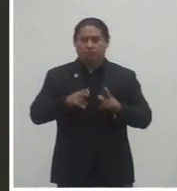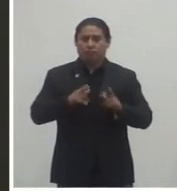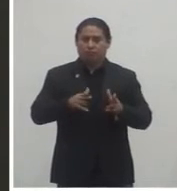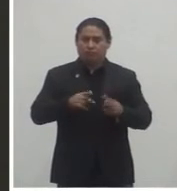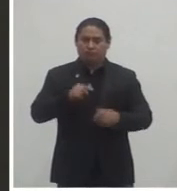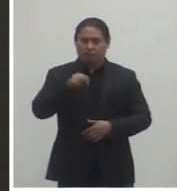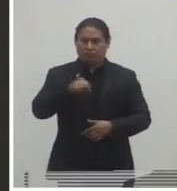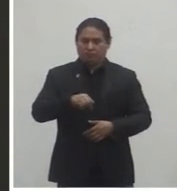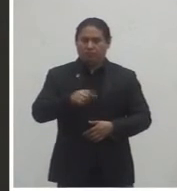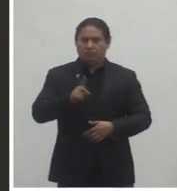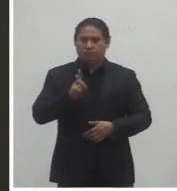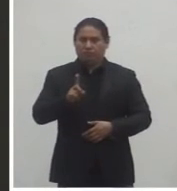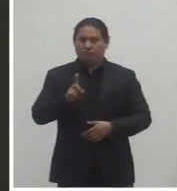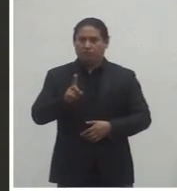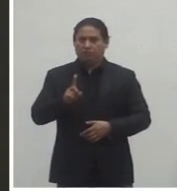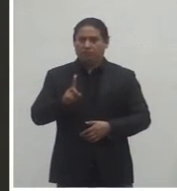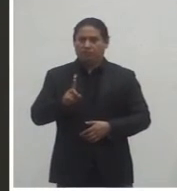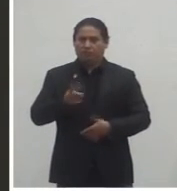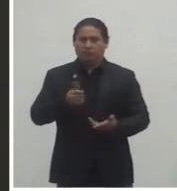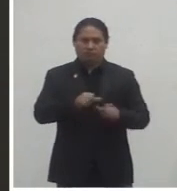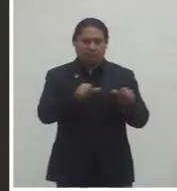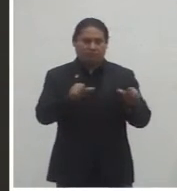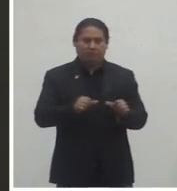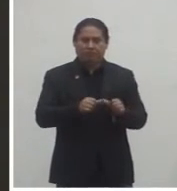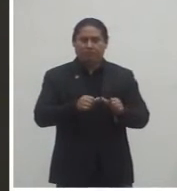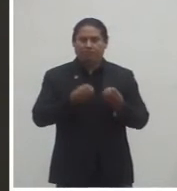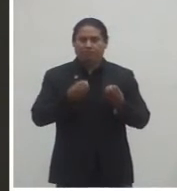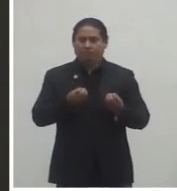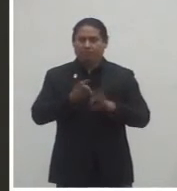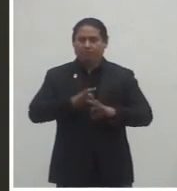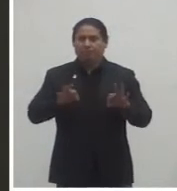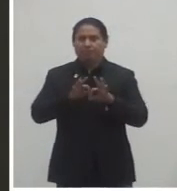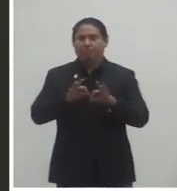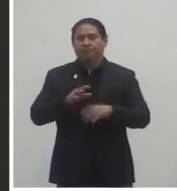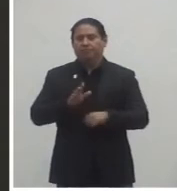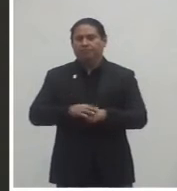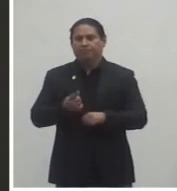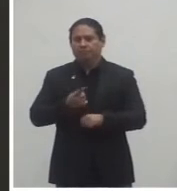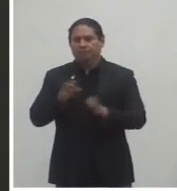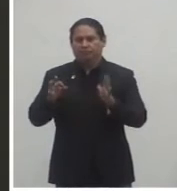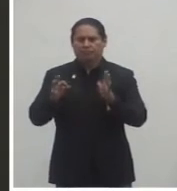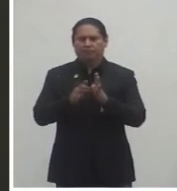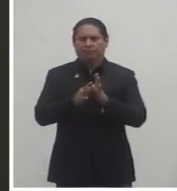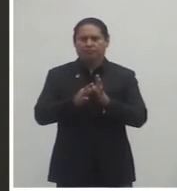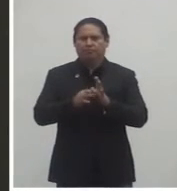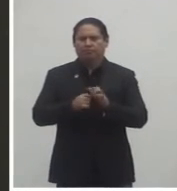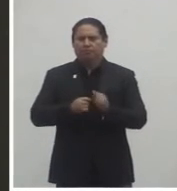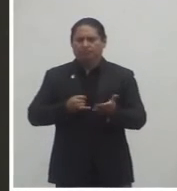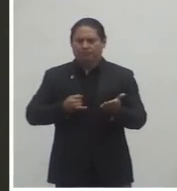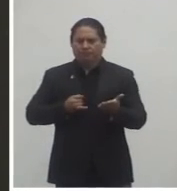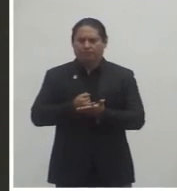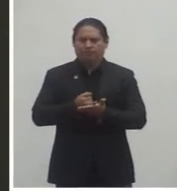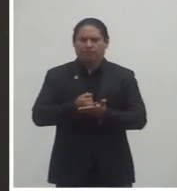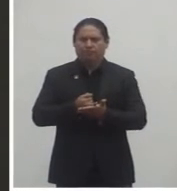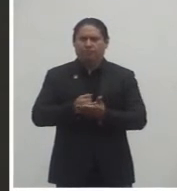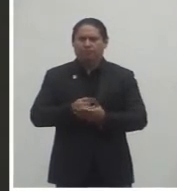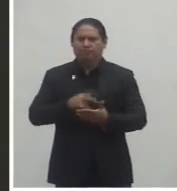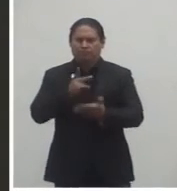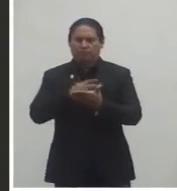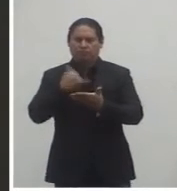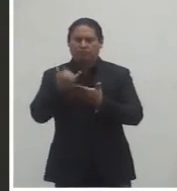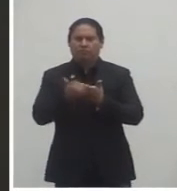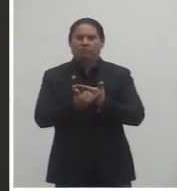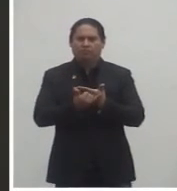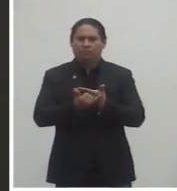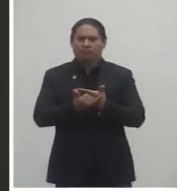Y Chiapas es uno de los espacios vitales en ese conjunto mexicano y es un punto decisivo en el proyecto, y